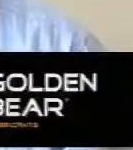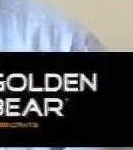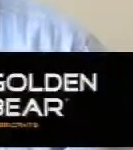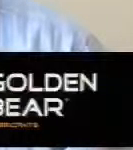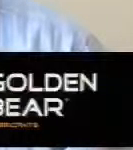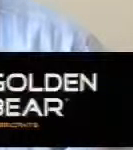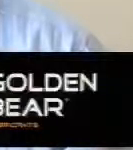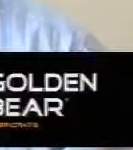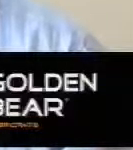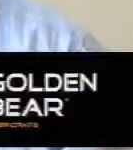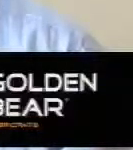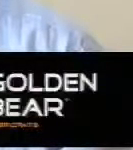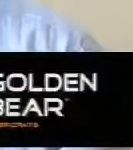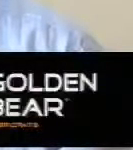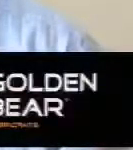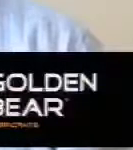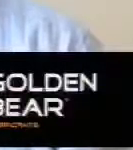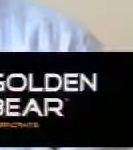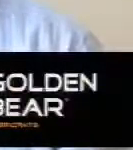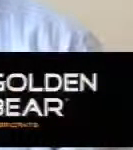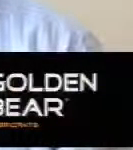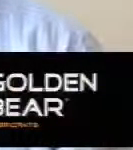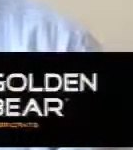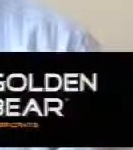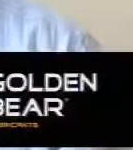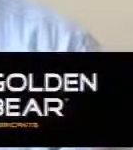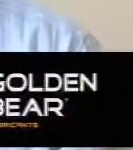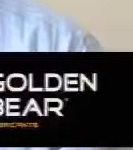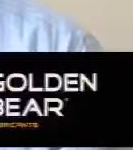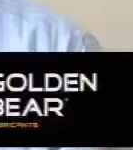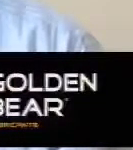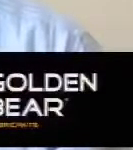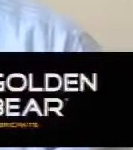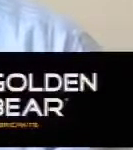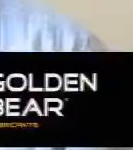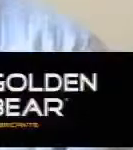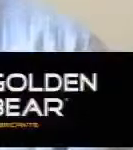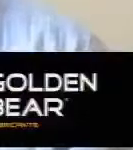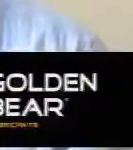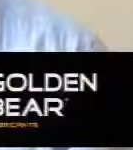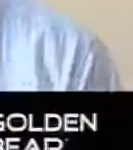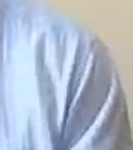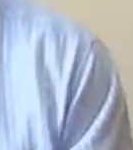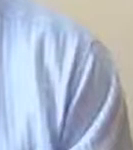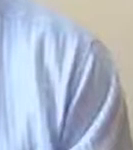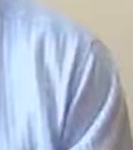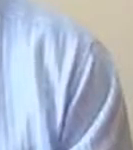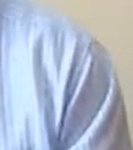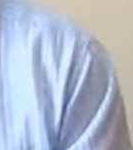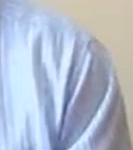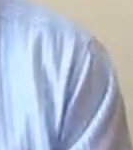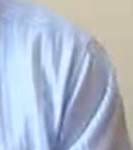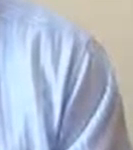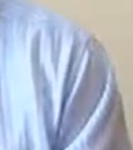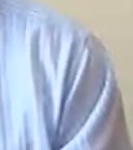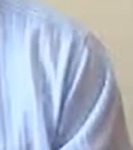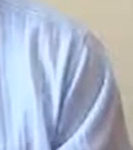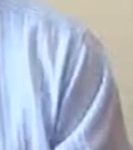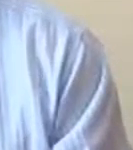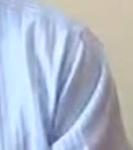China, la tasa de crecimiento en este momento está en el 6-7. Para el mundo es un problema muy